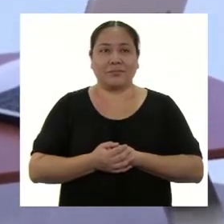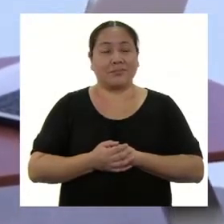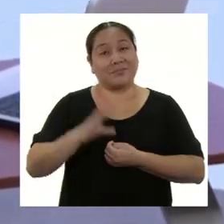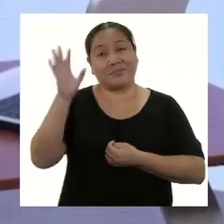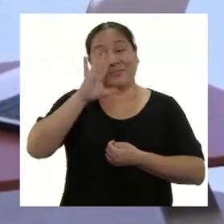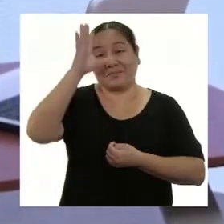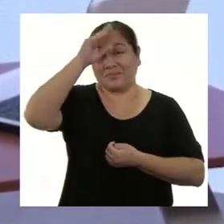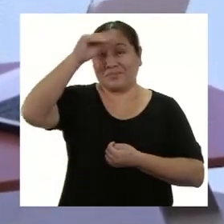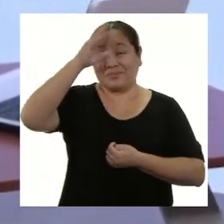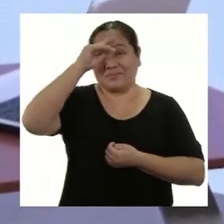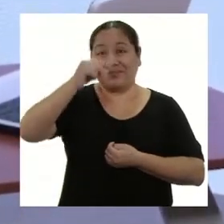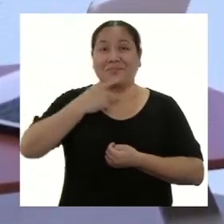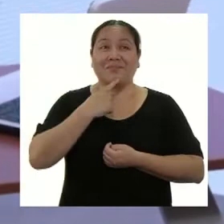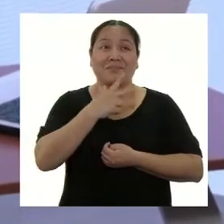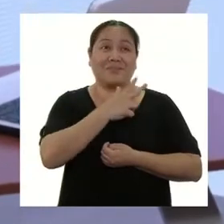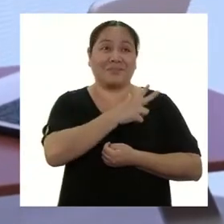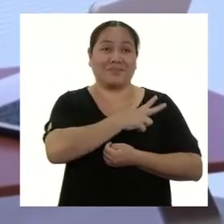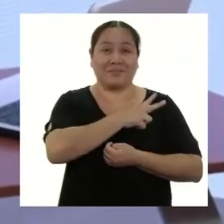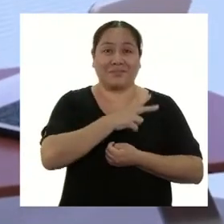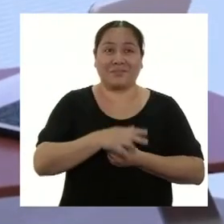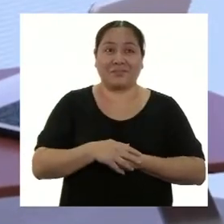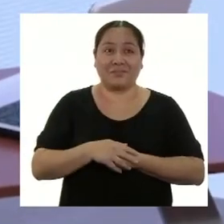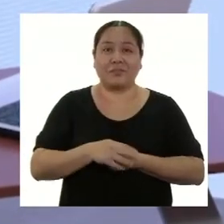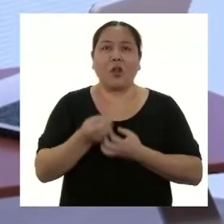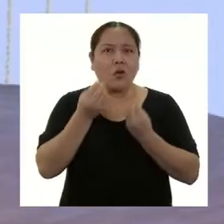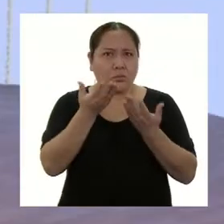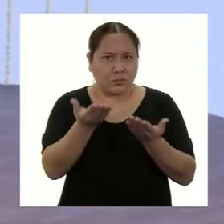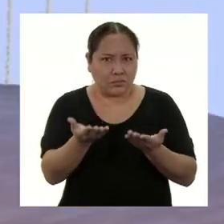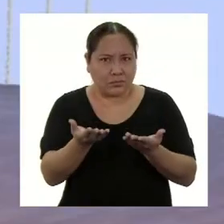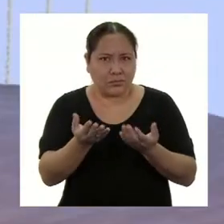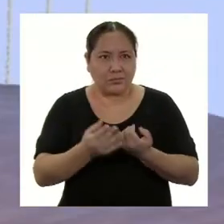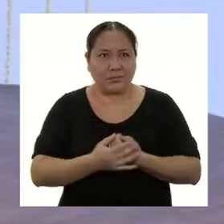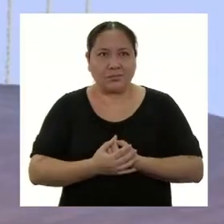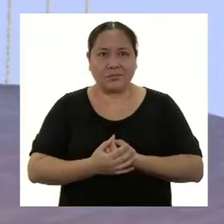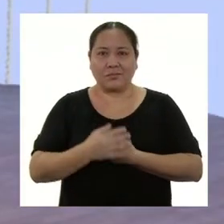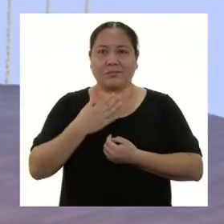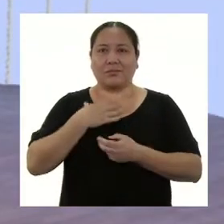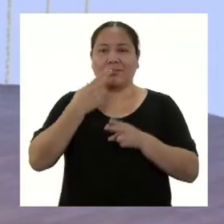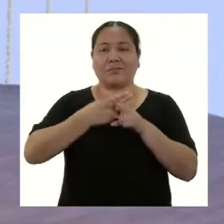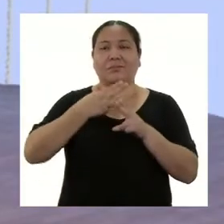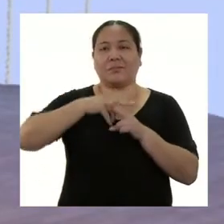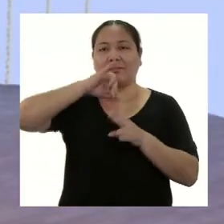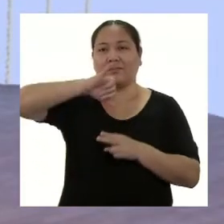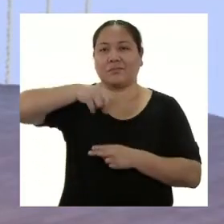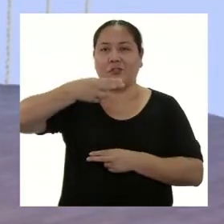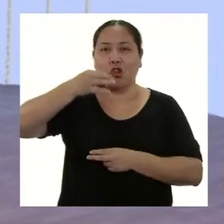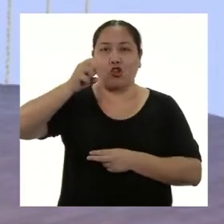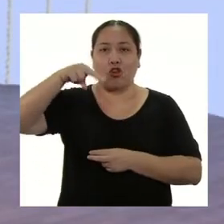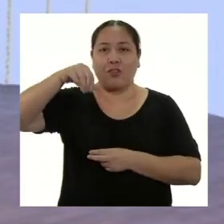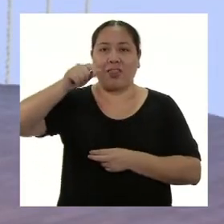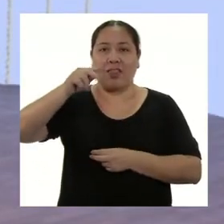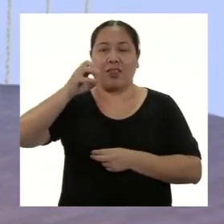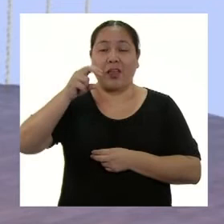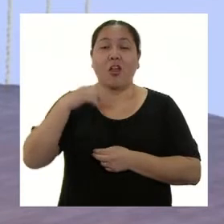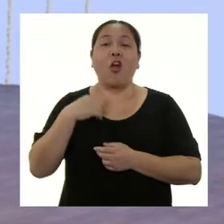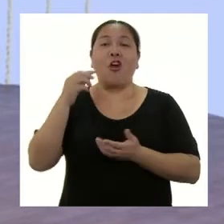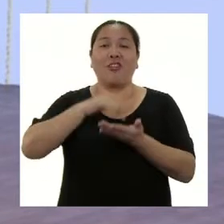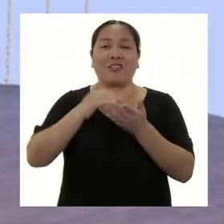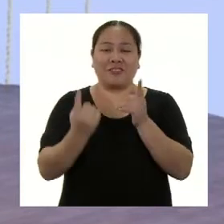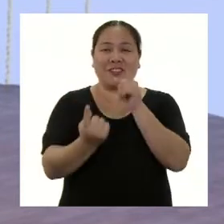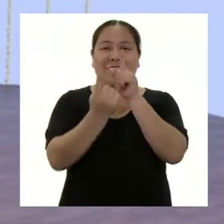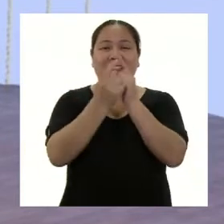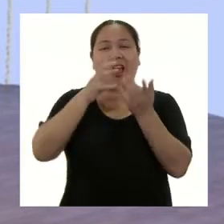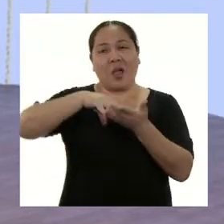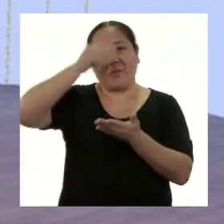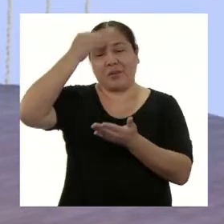Hola chicas y chicos de tercero de secundaria, ¿cómo han estado? Soy Jonathan Hernández y hoy nos volvemos a encontrar en Aprende en